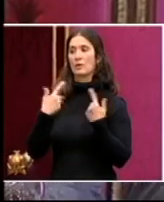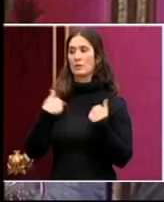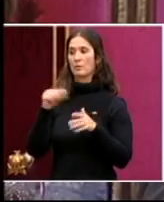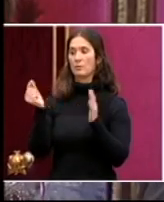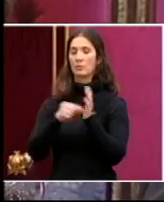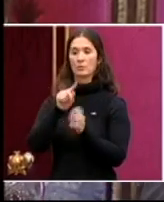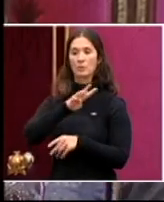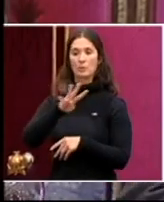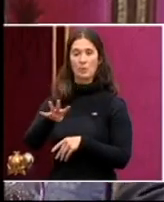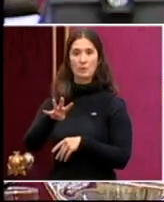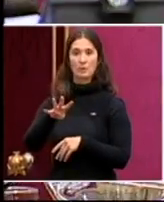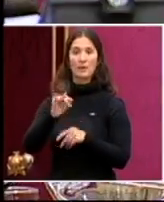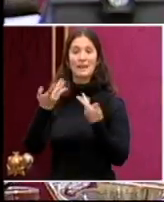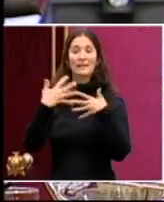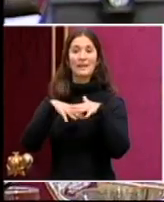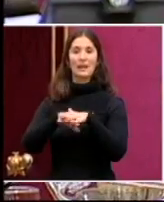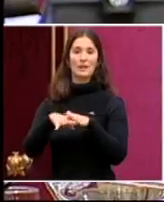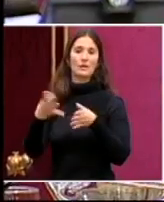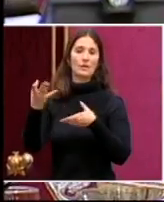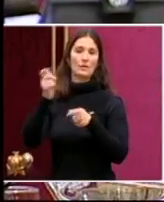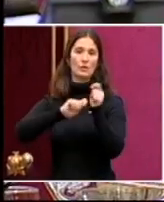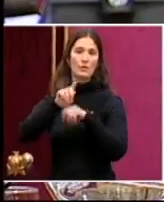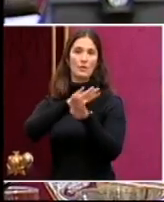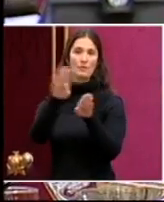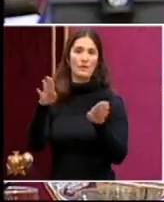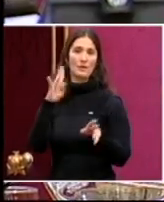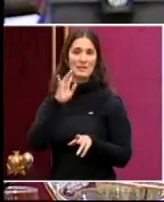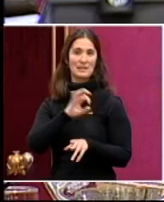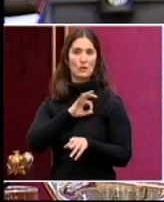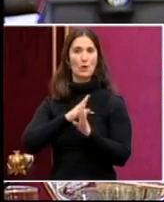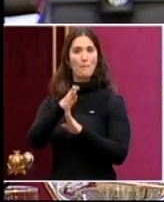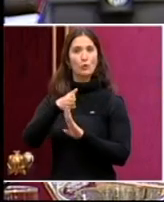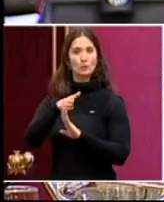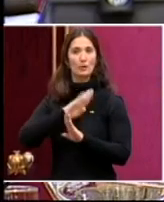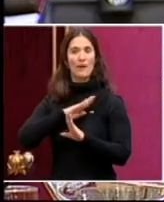24, señor secretario. 24, integración de la Asociación de Vecinos Nuestra Señora de Montserrat,